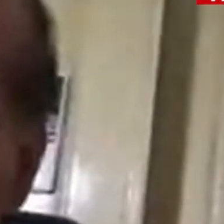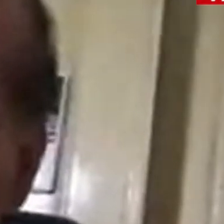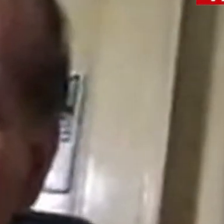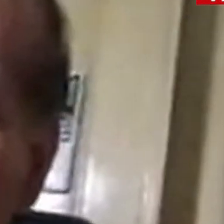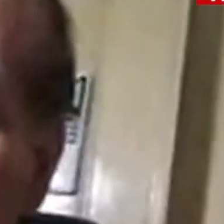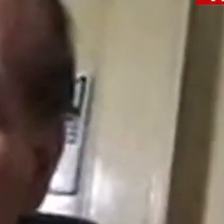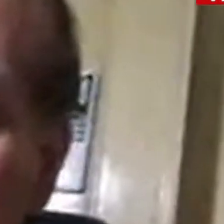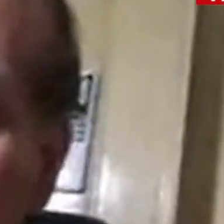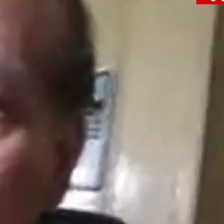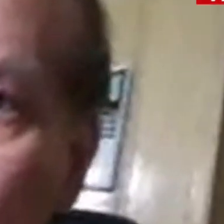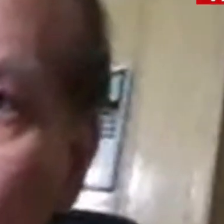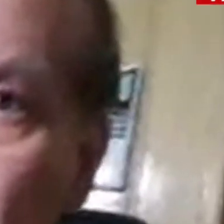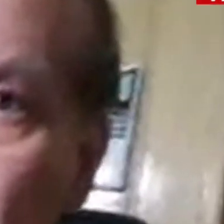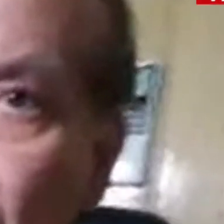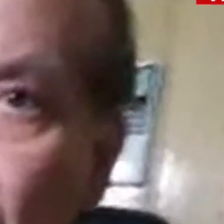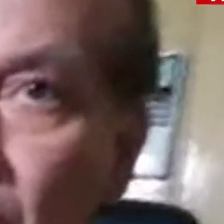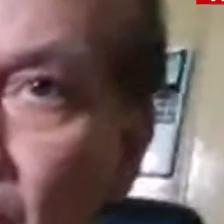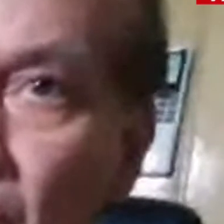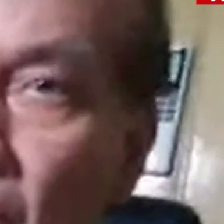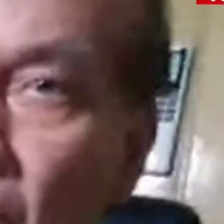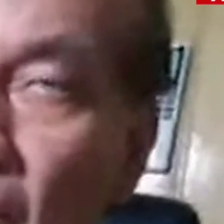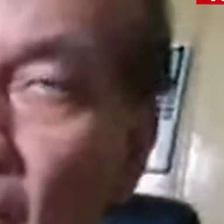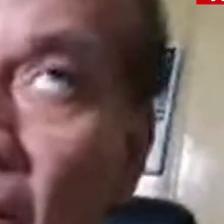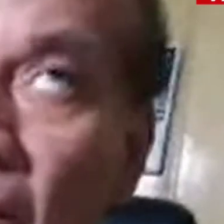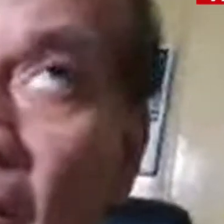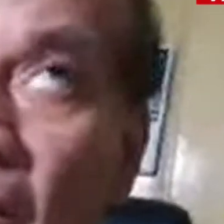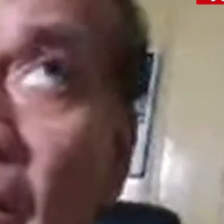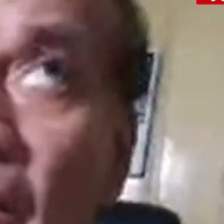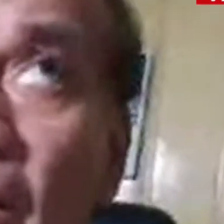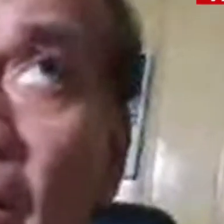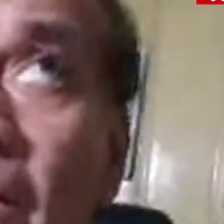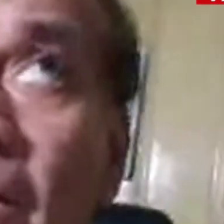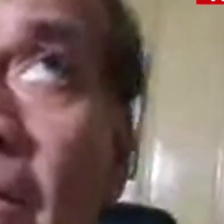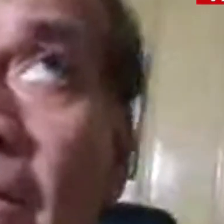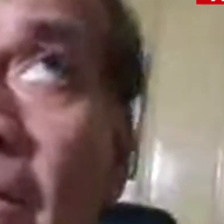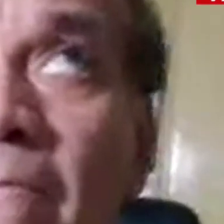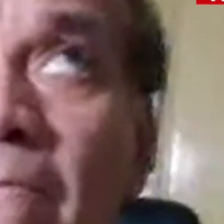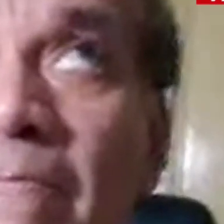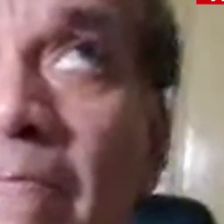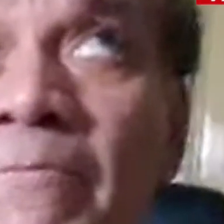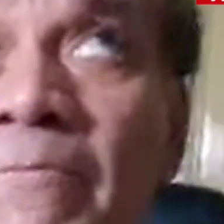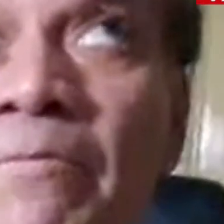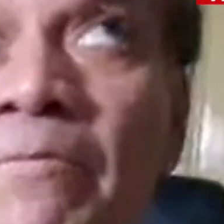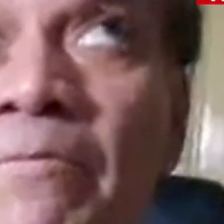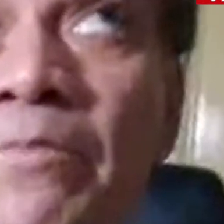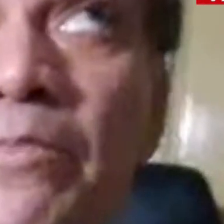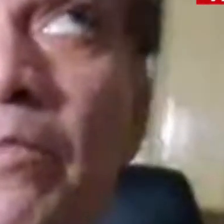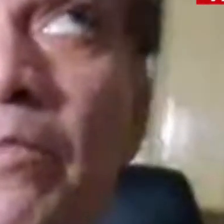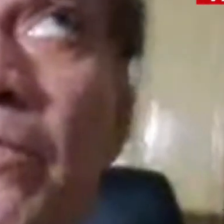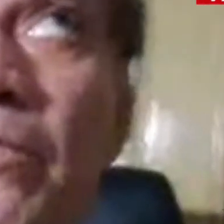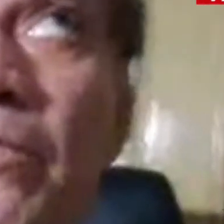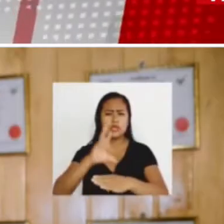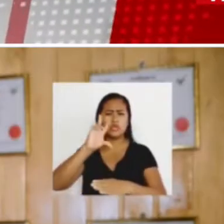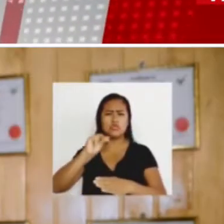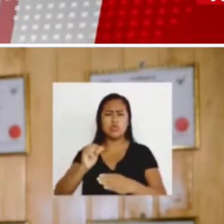Parte del dinero es nuestro y otro de la colaboración de amigos. Pero nuestra campaña, Hugo, es una campaña